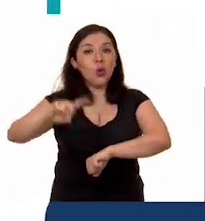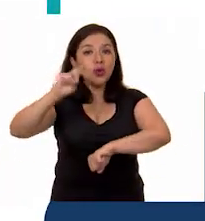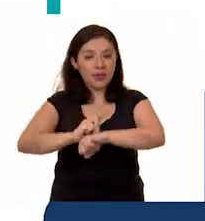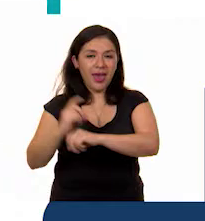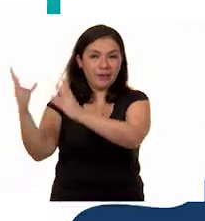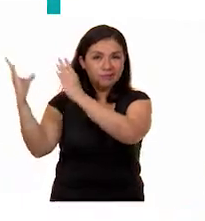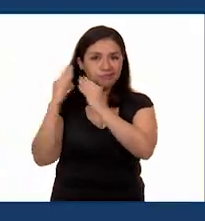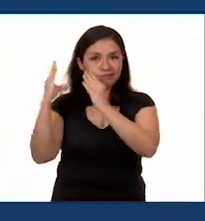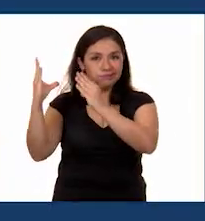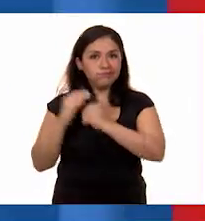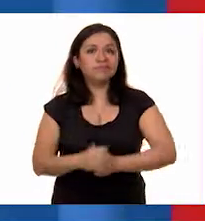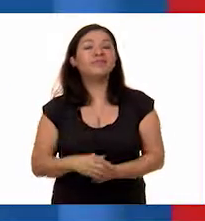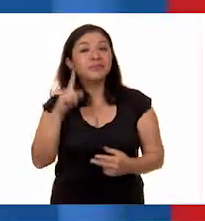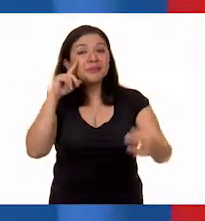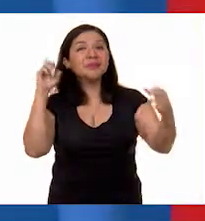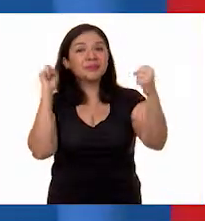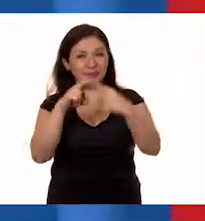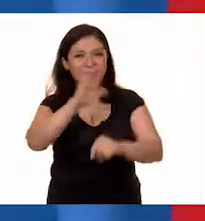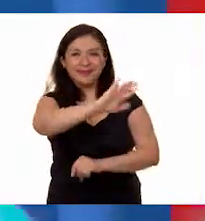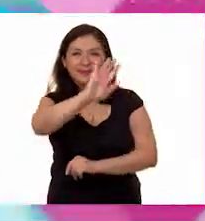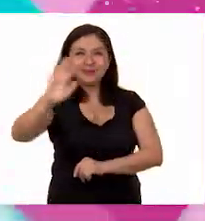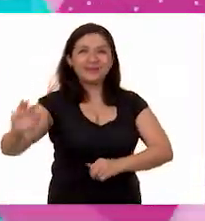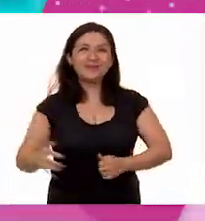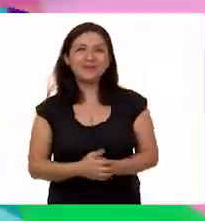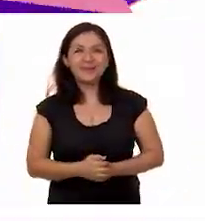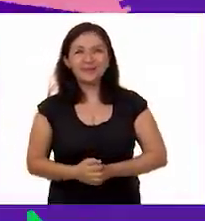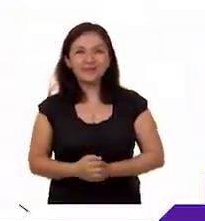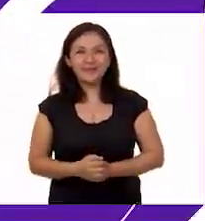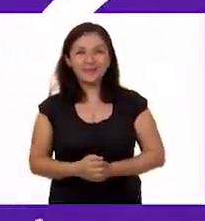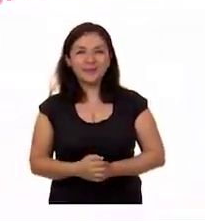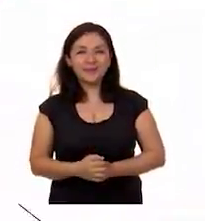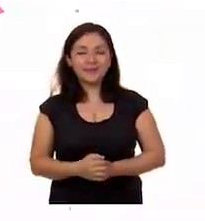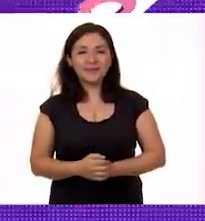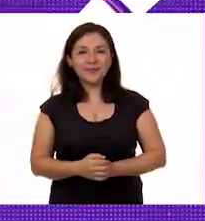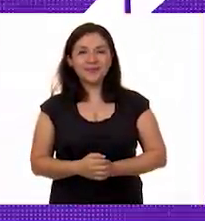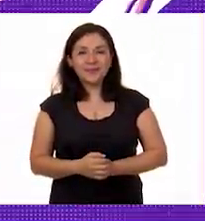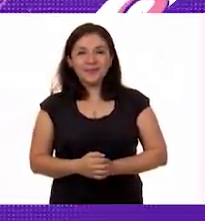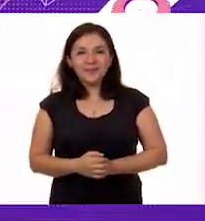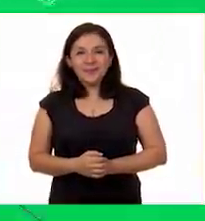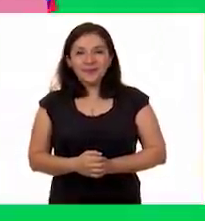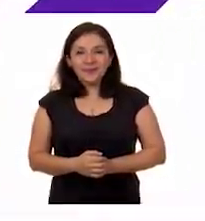nos dieron clase. Nos vemos, hasta la próxima.